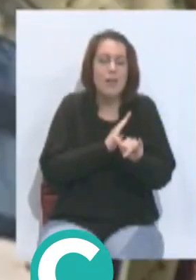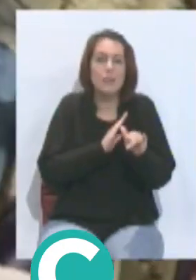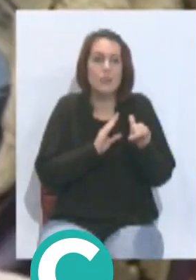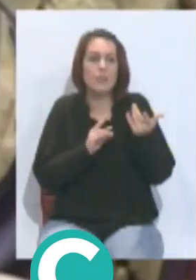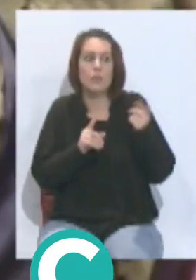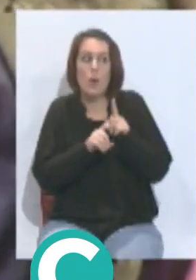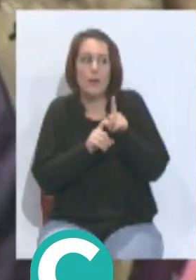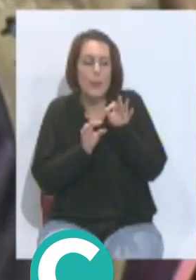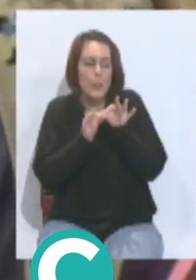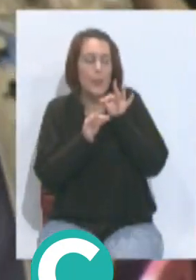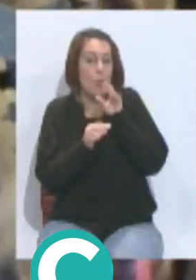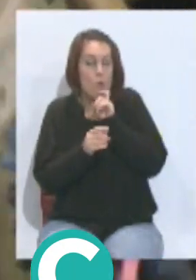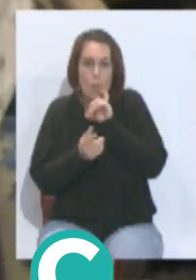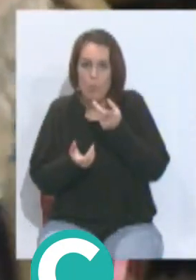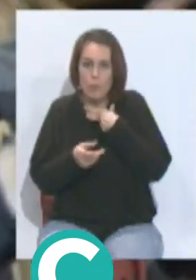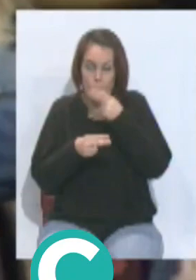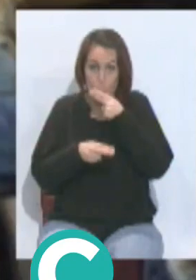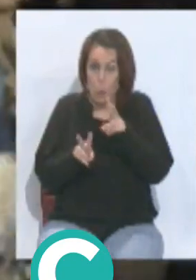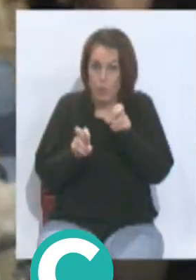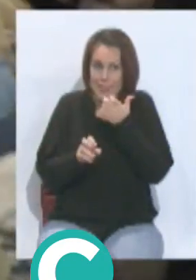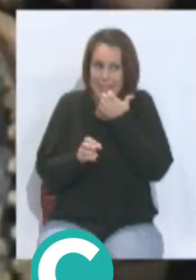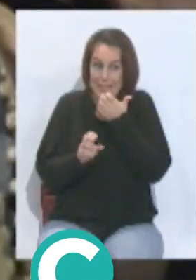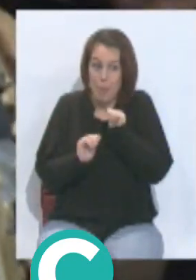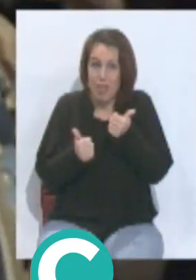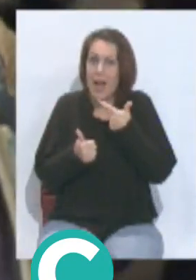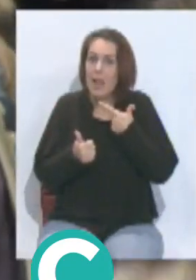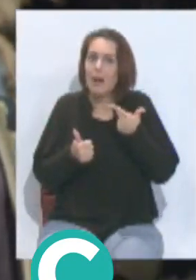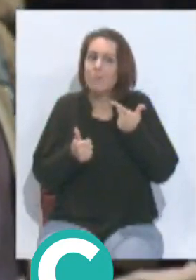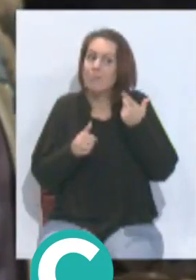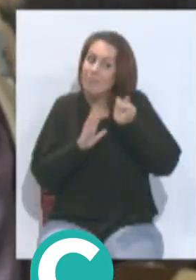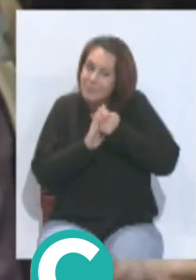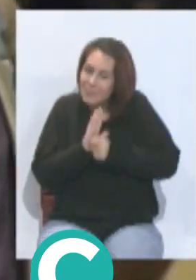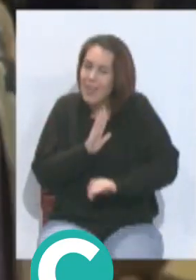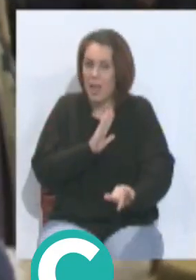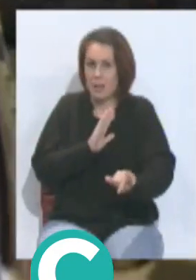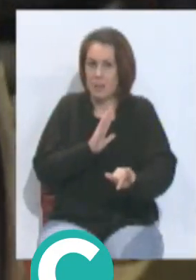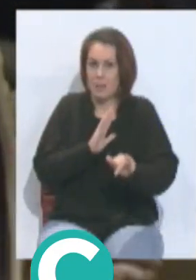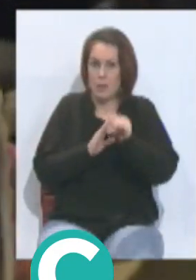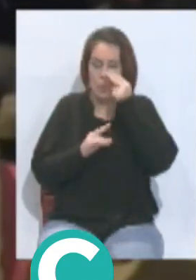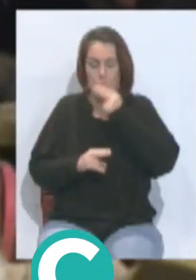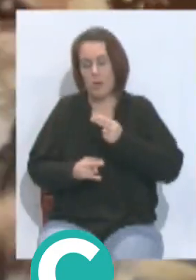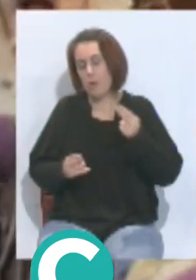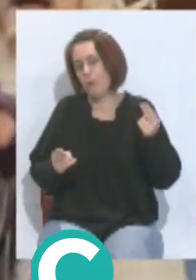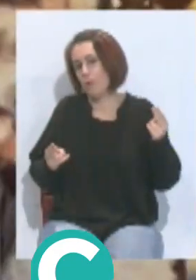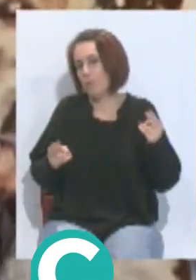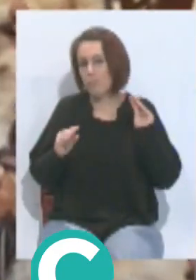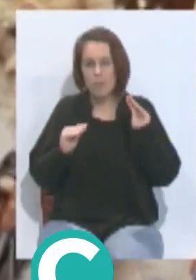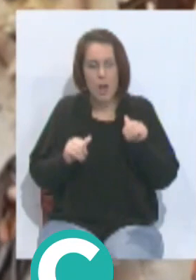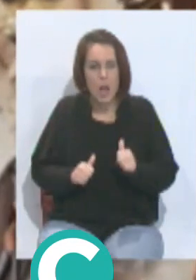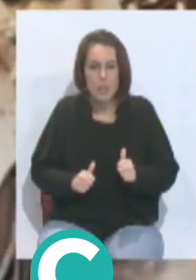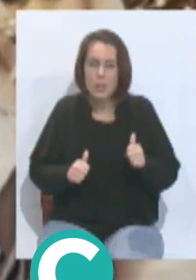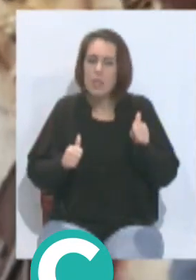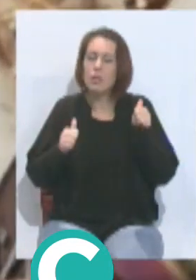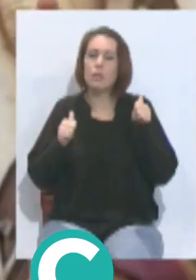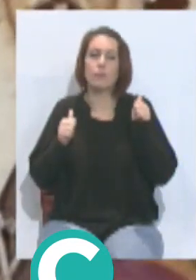público nuevo, quizá si empezara a tener ciertas claves, sería un público mucho más formado,